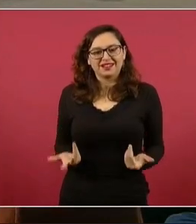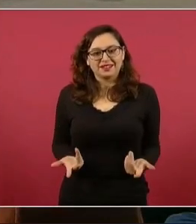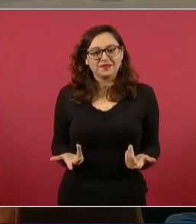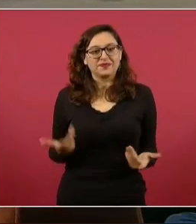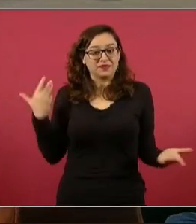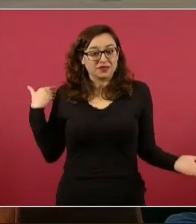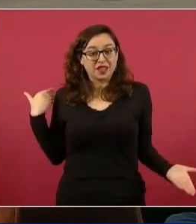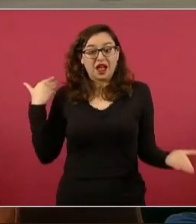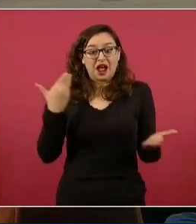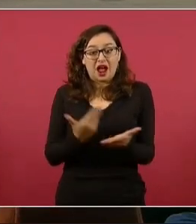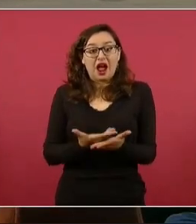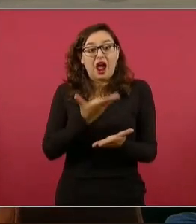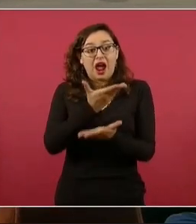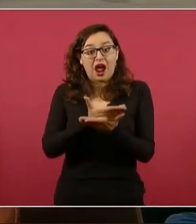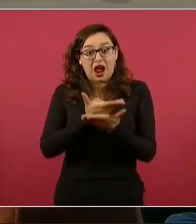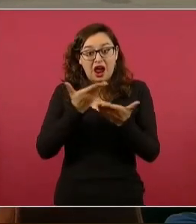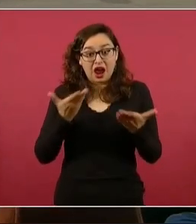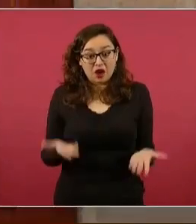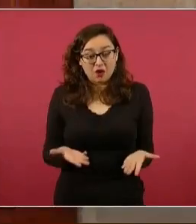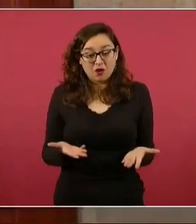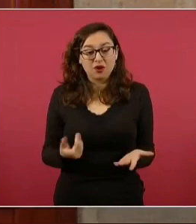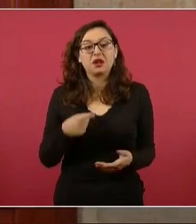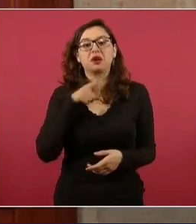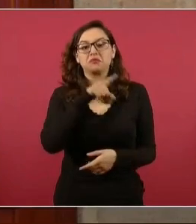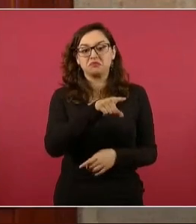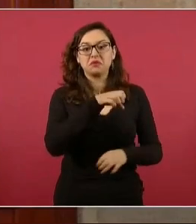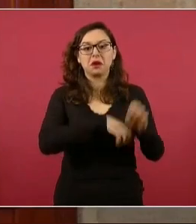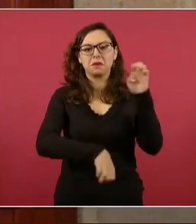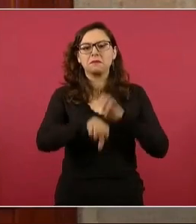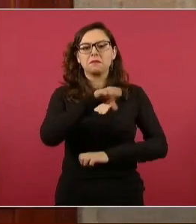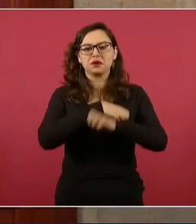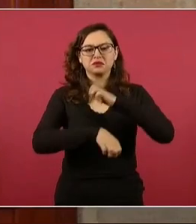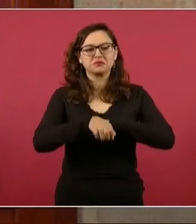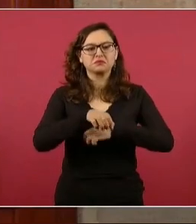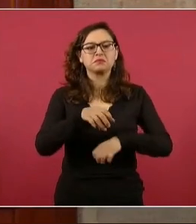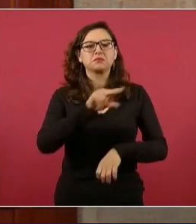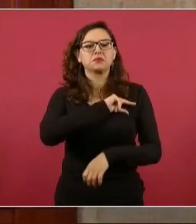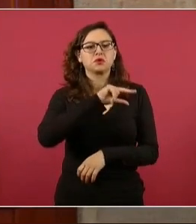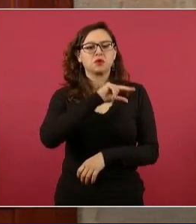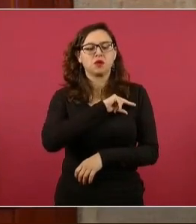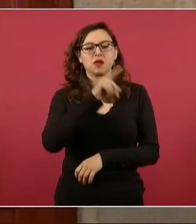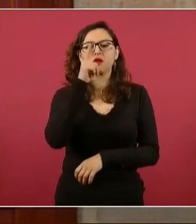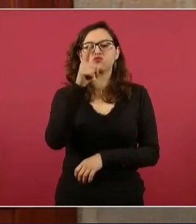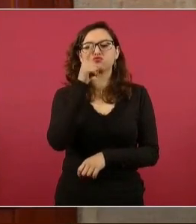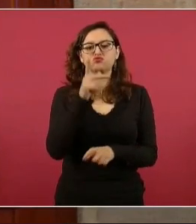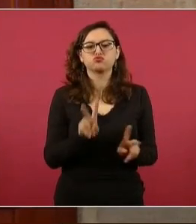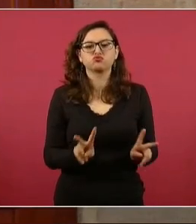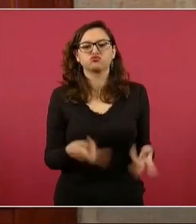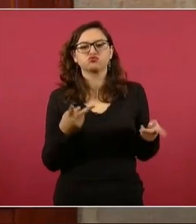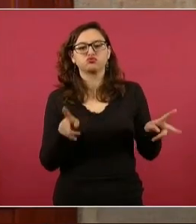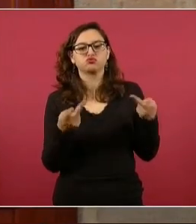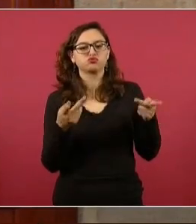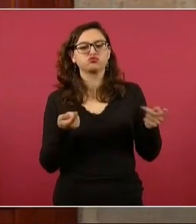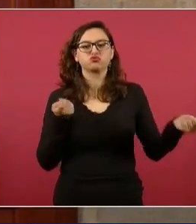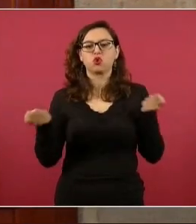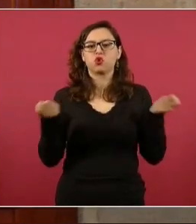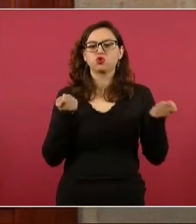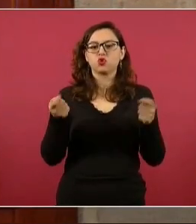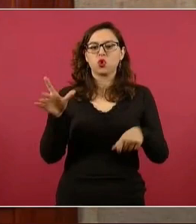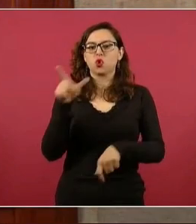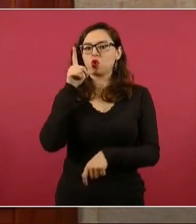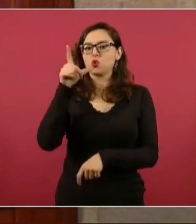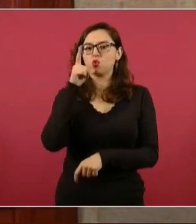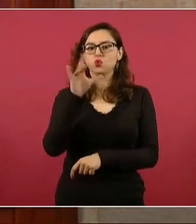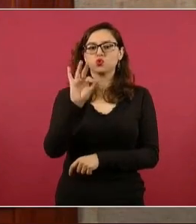Hoy, tales empresas venden a la Comisión Federal de Electricidad o a particulares el 46% de la